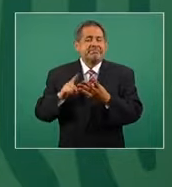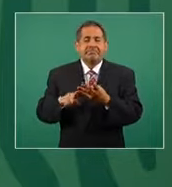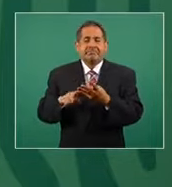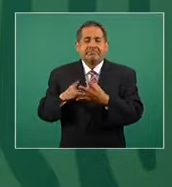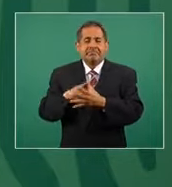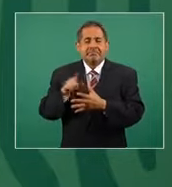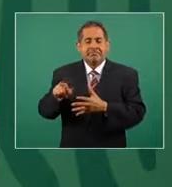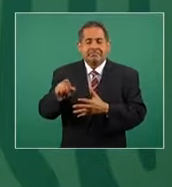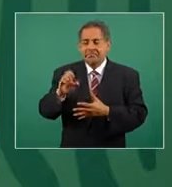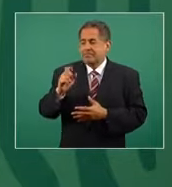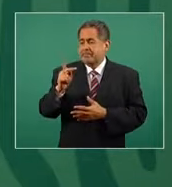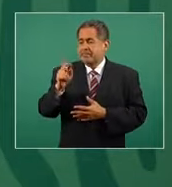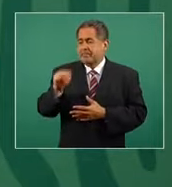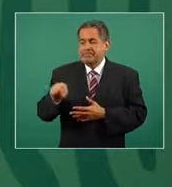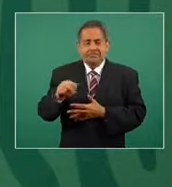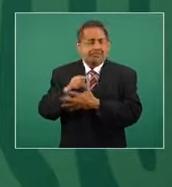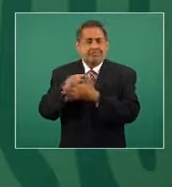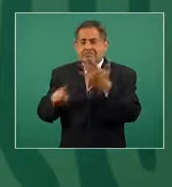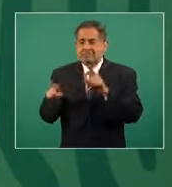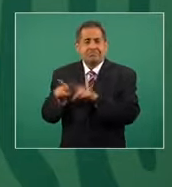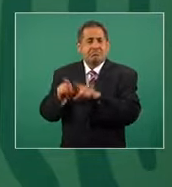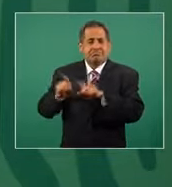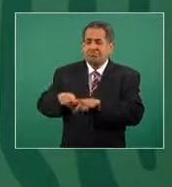el presidente Peña Nieto.